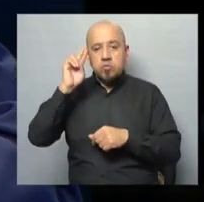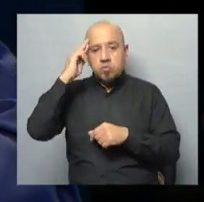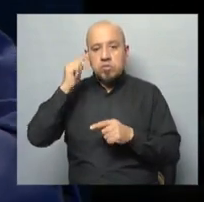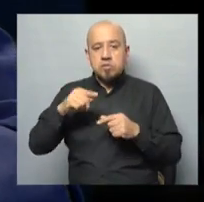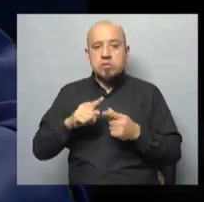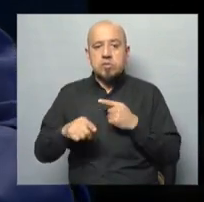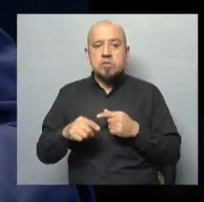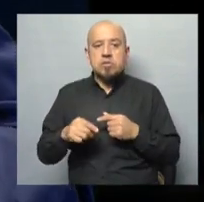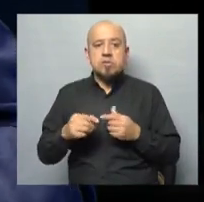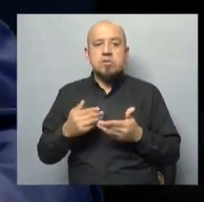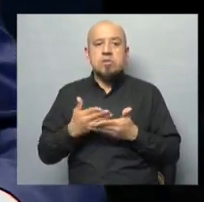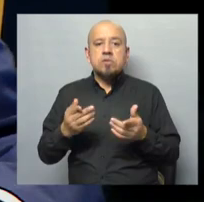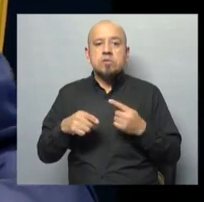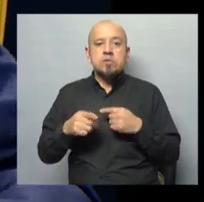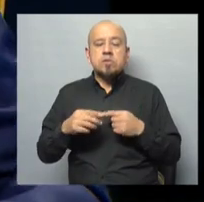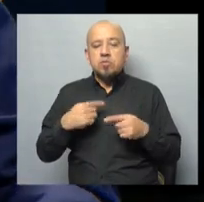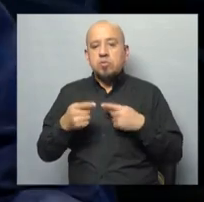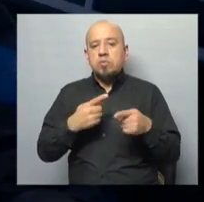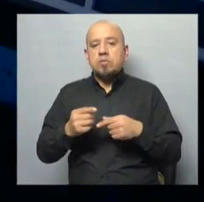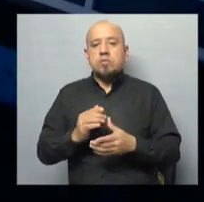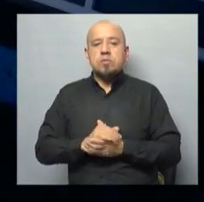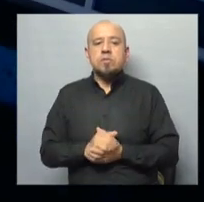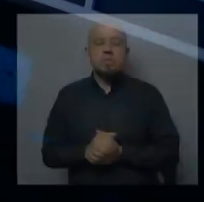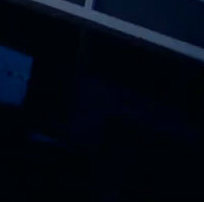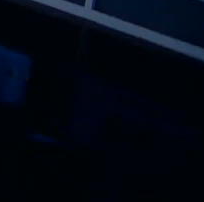uruguaya los dejo dependientes ya si ellos